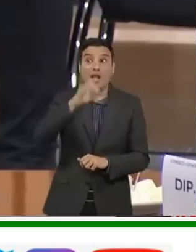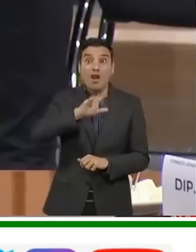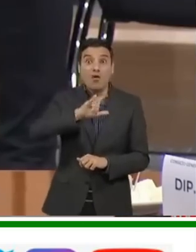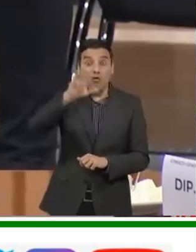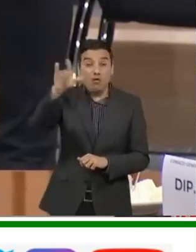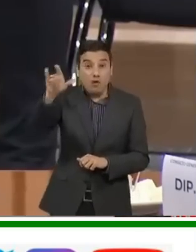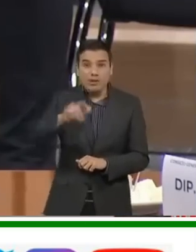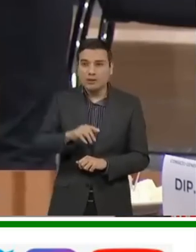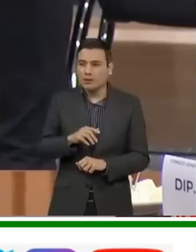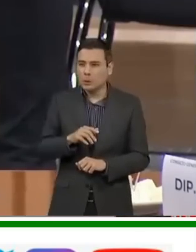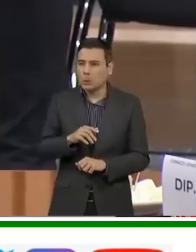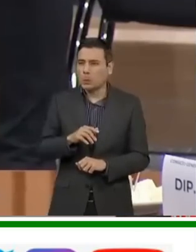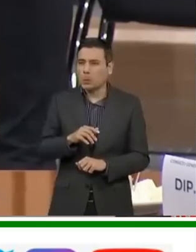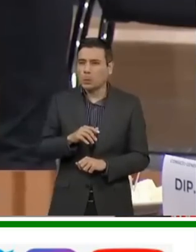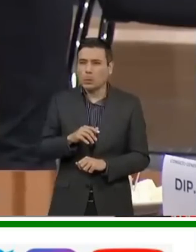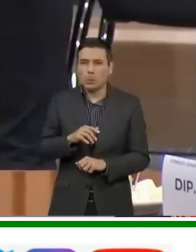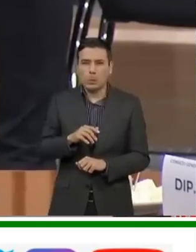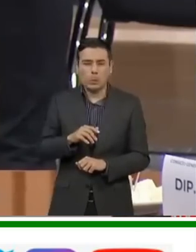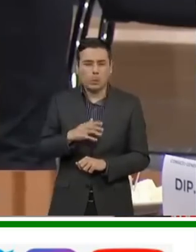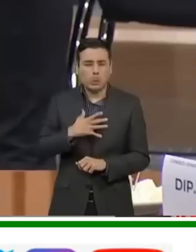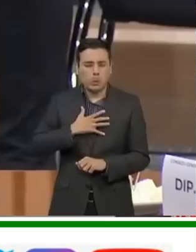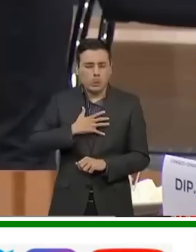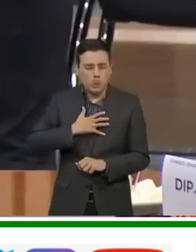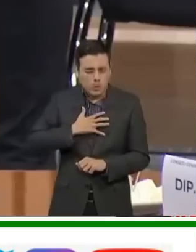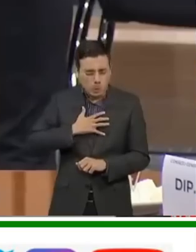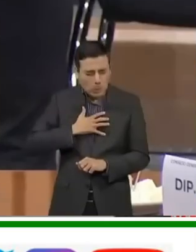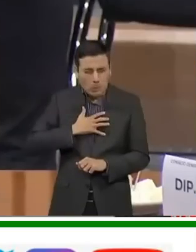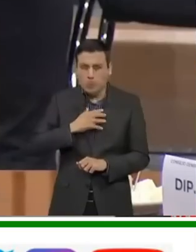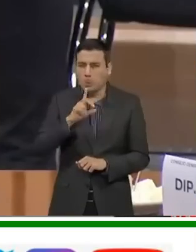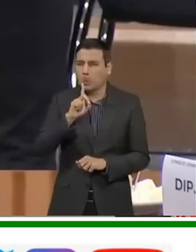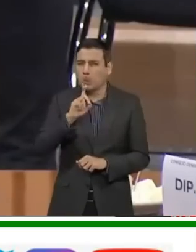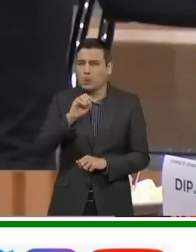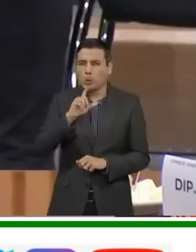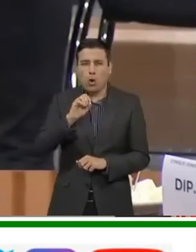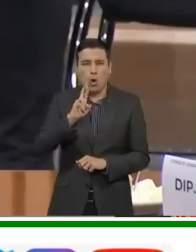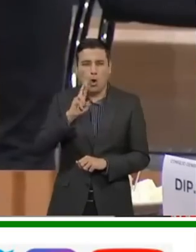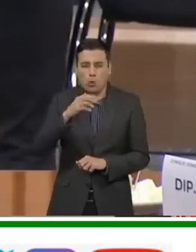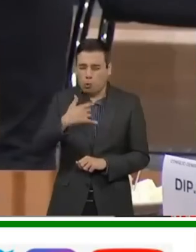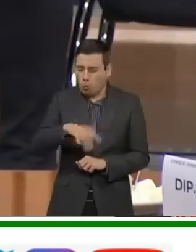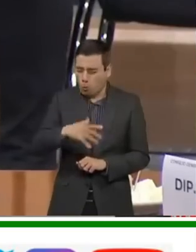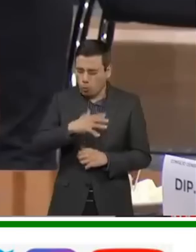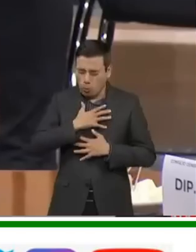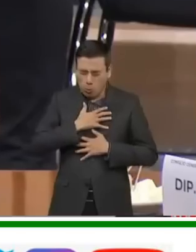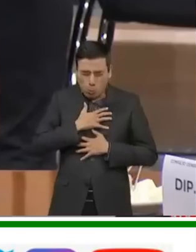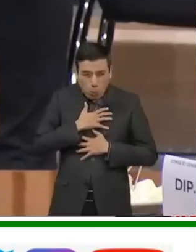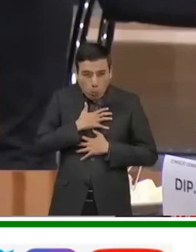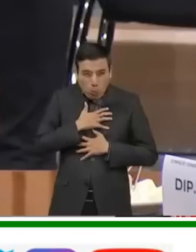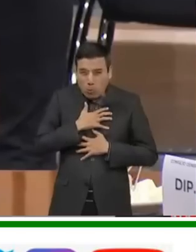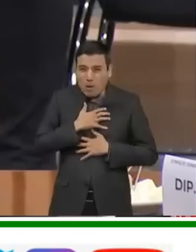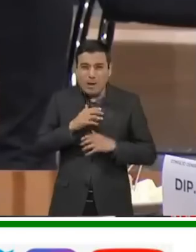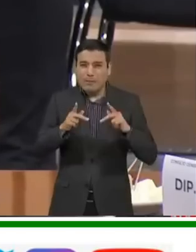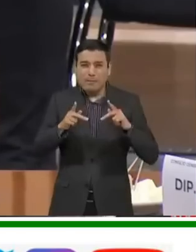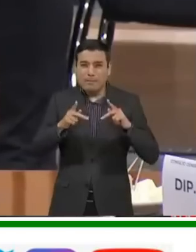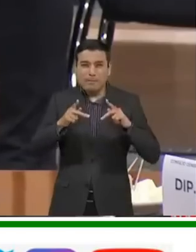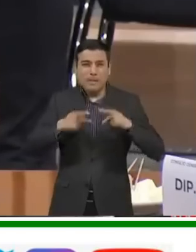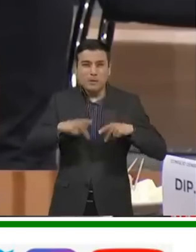y de verdad duele ese dolor ajeno. Duele ver en qué condiciones viven